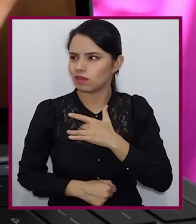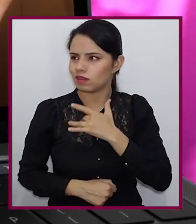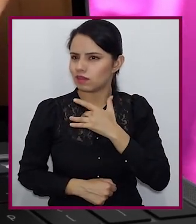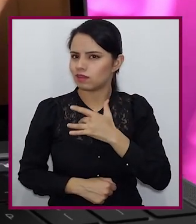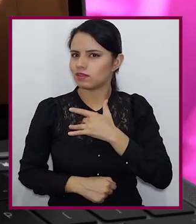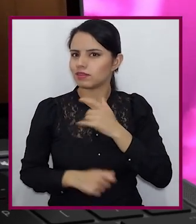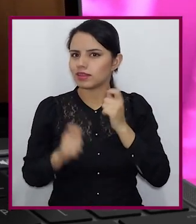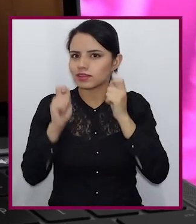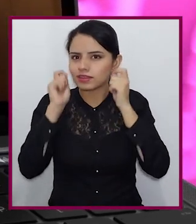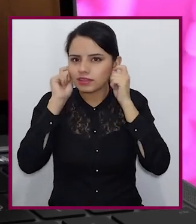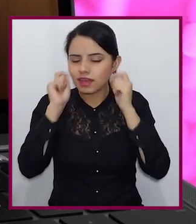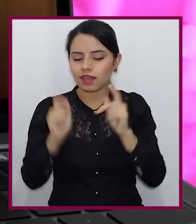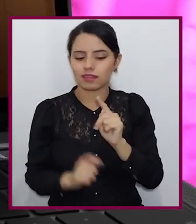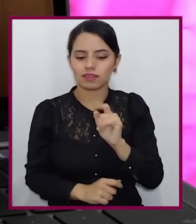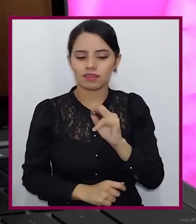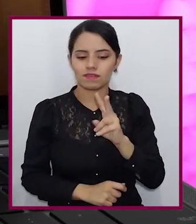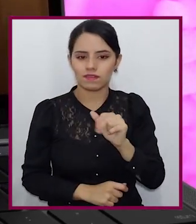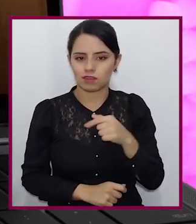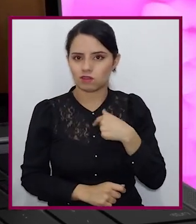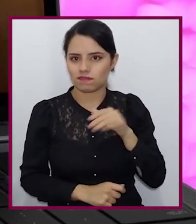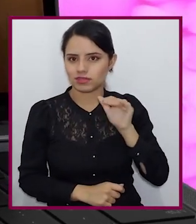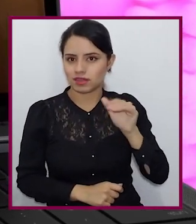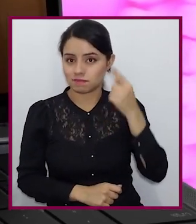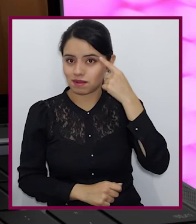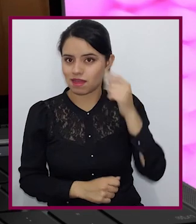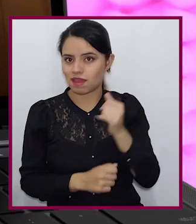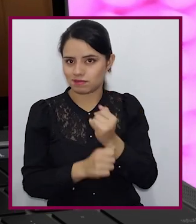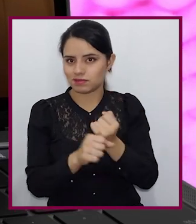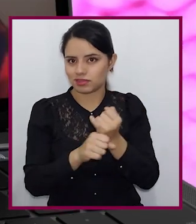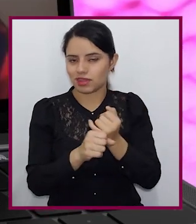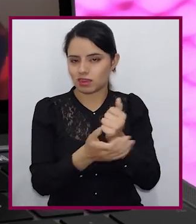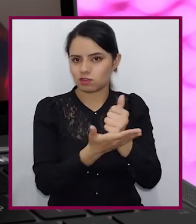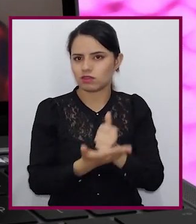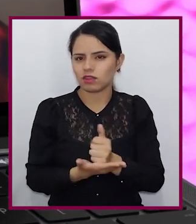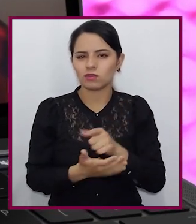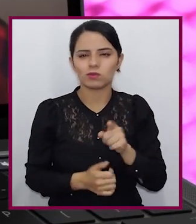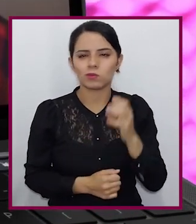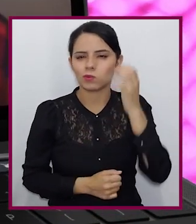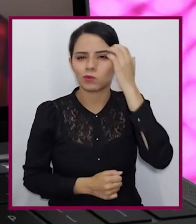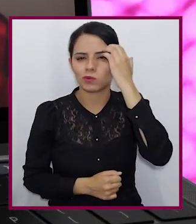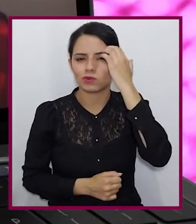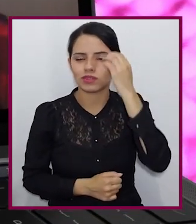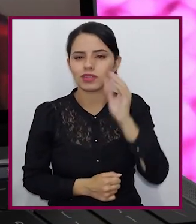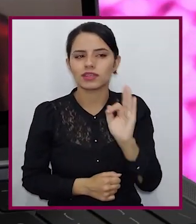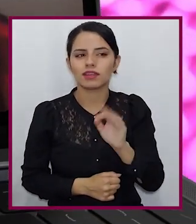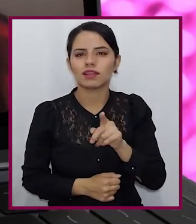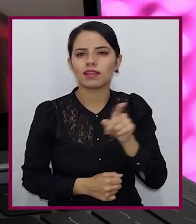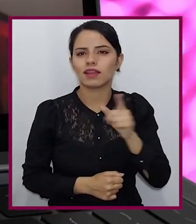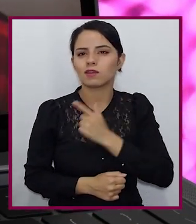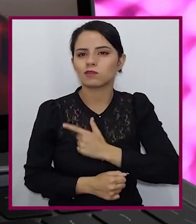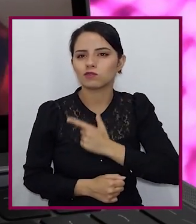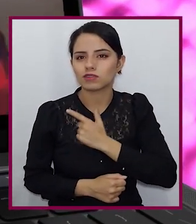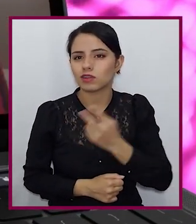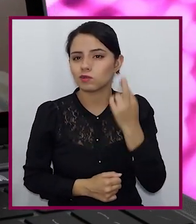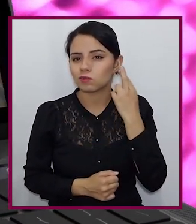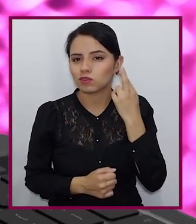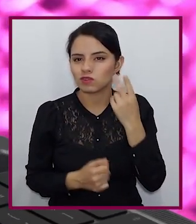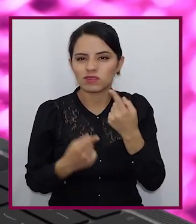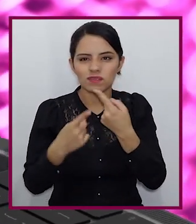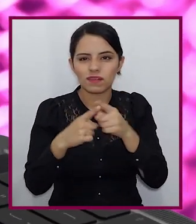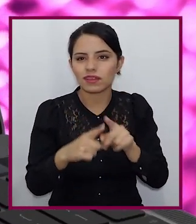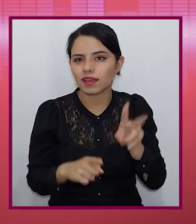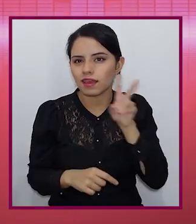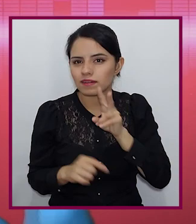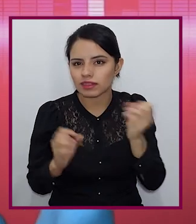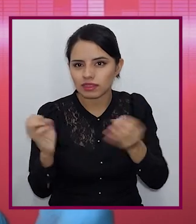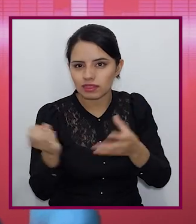sonora. Le llamaré a Tiva para que nos ayude a investigar. Oye, Tiva, ¿conoces a alguien mega rifado que le guste experimentar con los